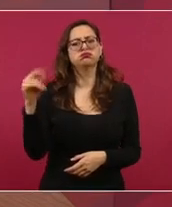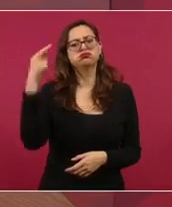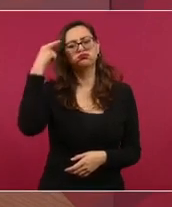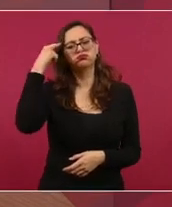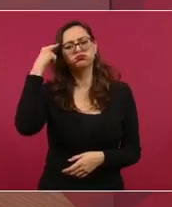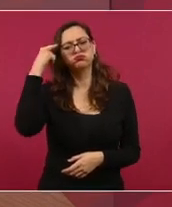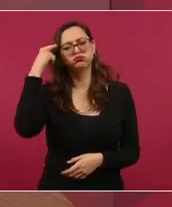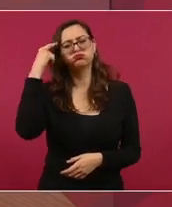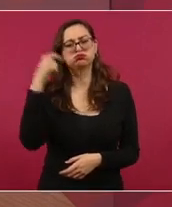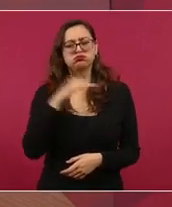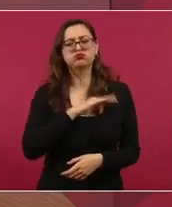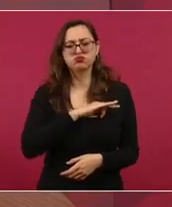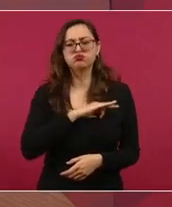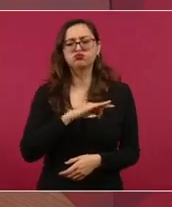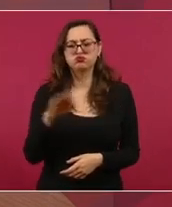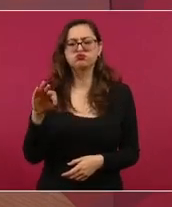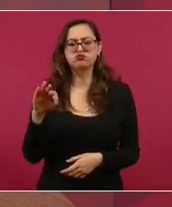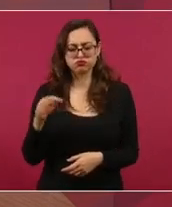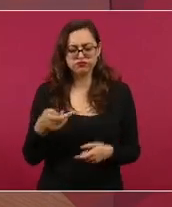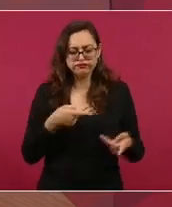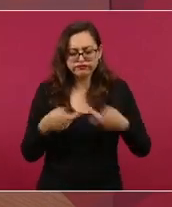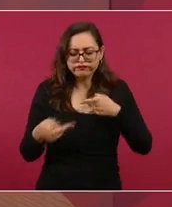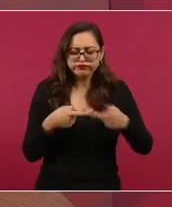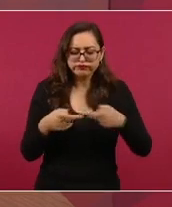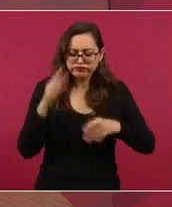llevar a cabo este plan,